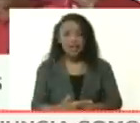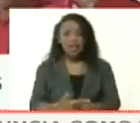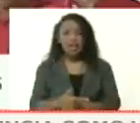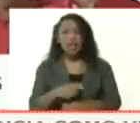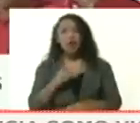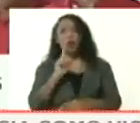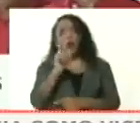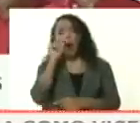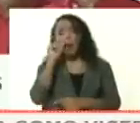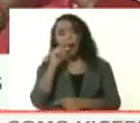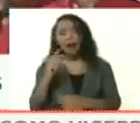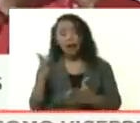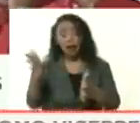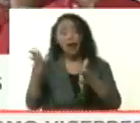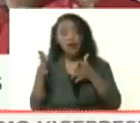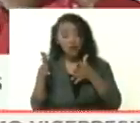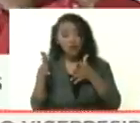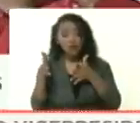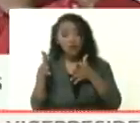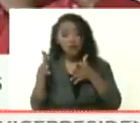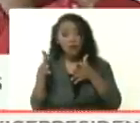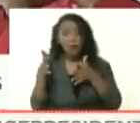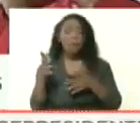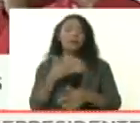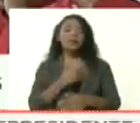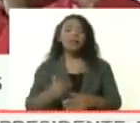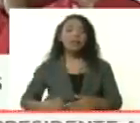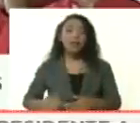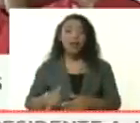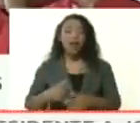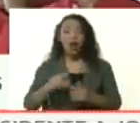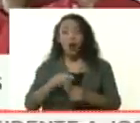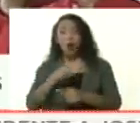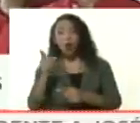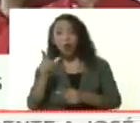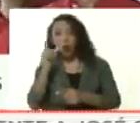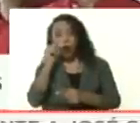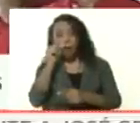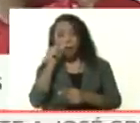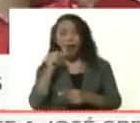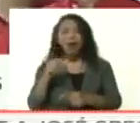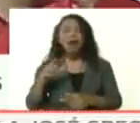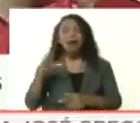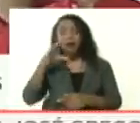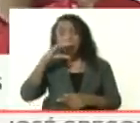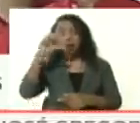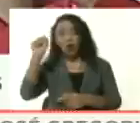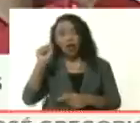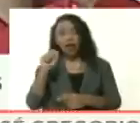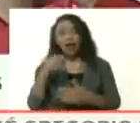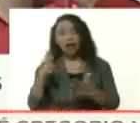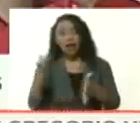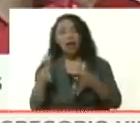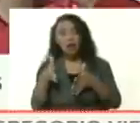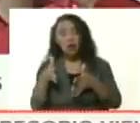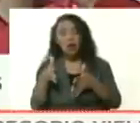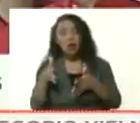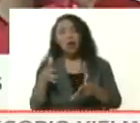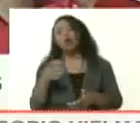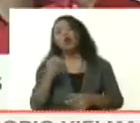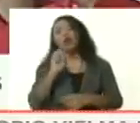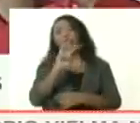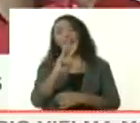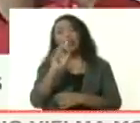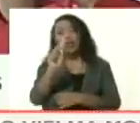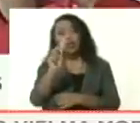con el 27% del REC, Nicolás ganó con el 31%, con el 32%. Por decir algo, pues, hablo de